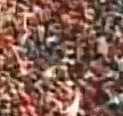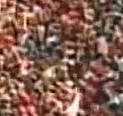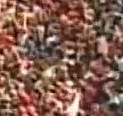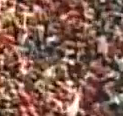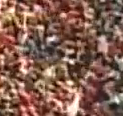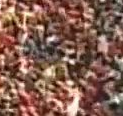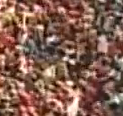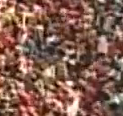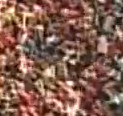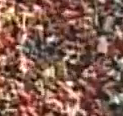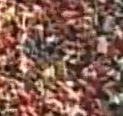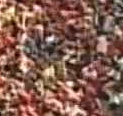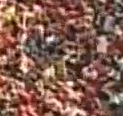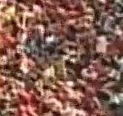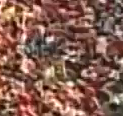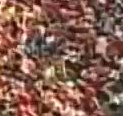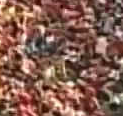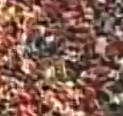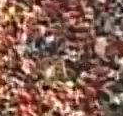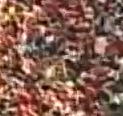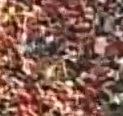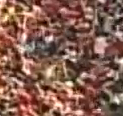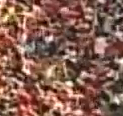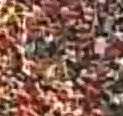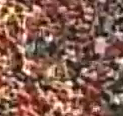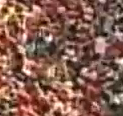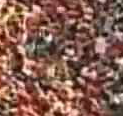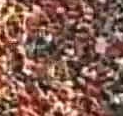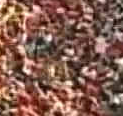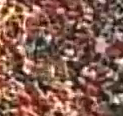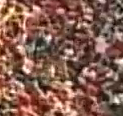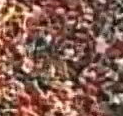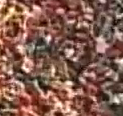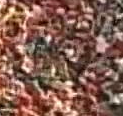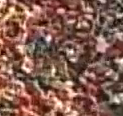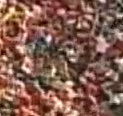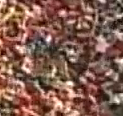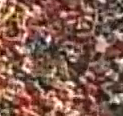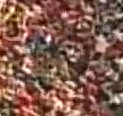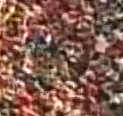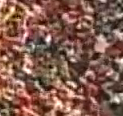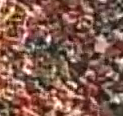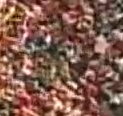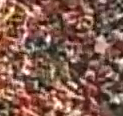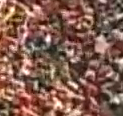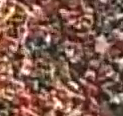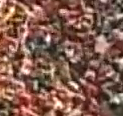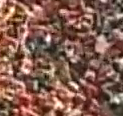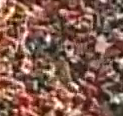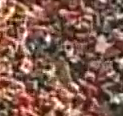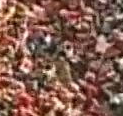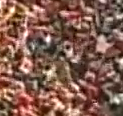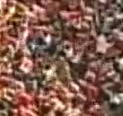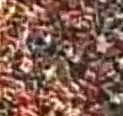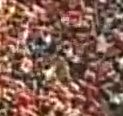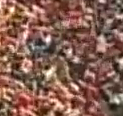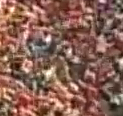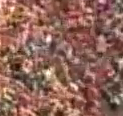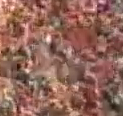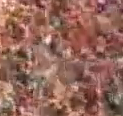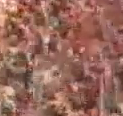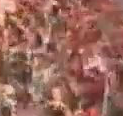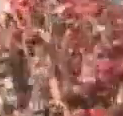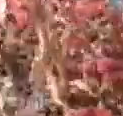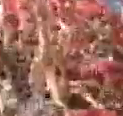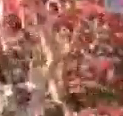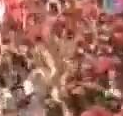2019-2025. De esta manera, el pueblo monaguense recibe y le da este caluroso